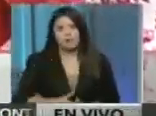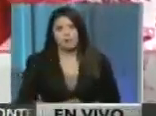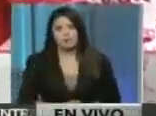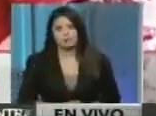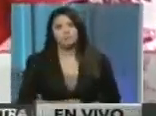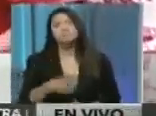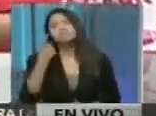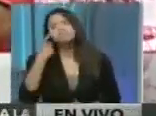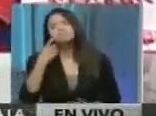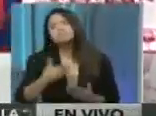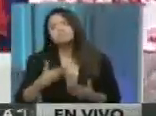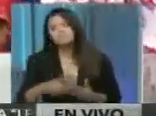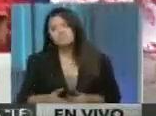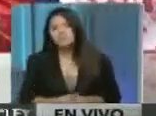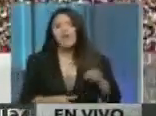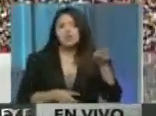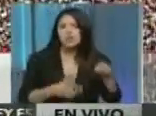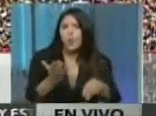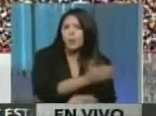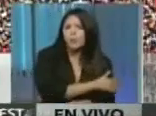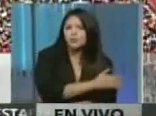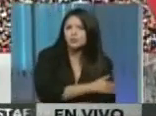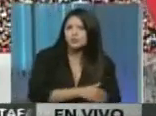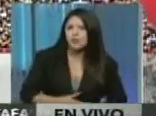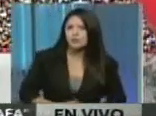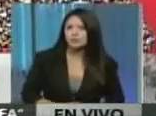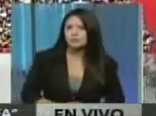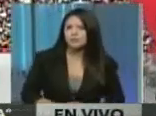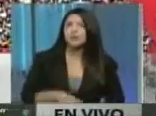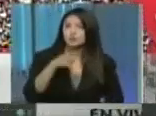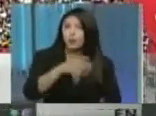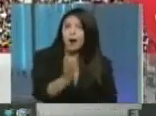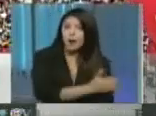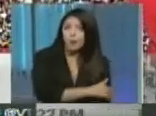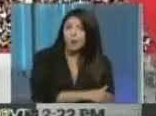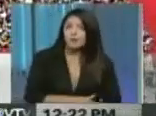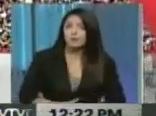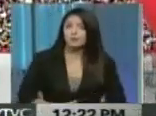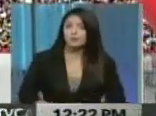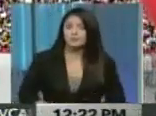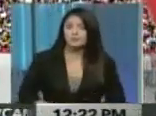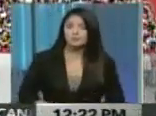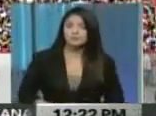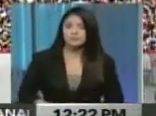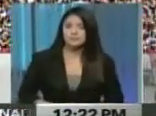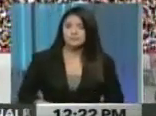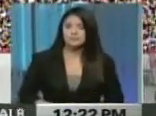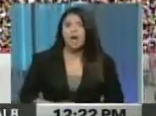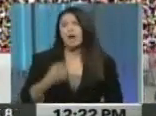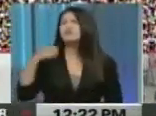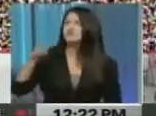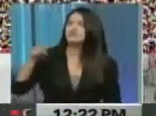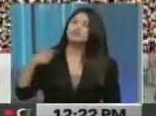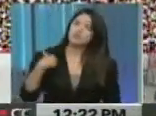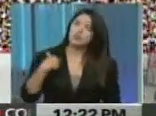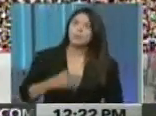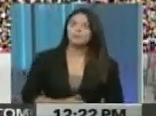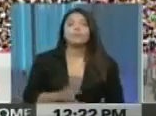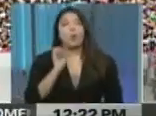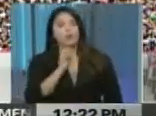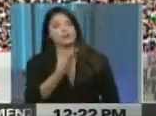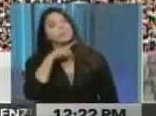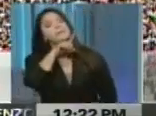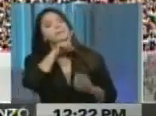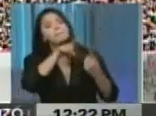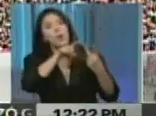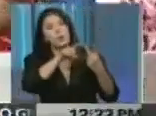ver, tú eres opositor, es decir, escuálido, decimos nosotros, ¿verdad? Eso sí, sí, yo soy. Ah, bueno, vamos a hacerte un test,